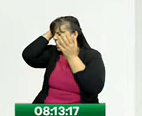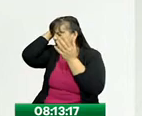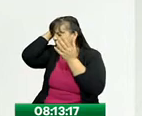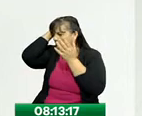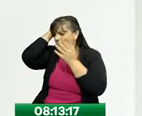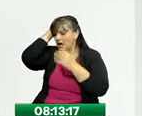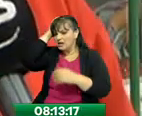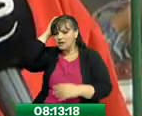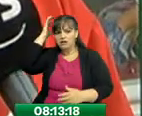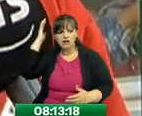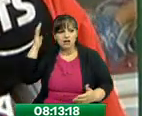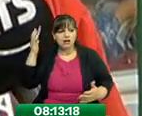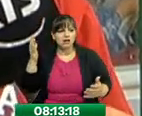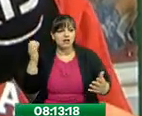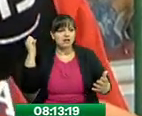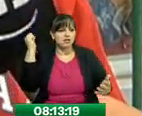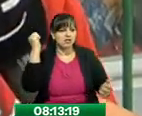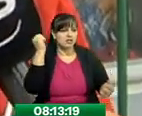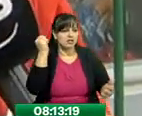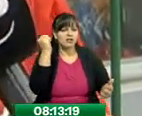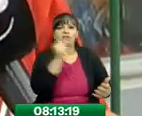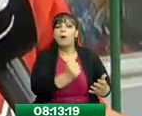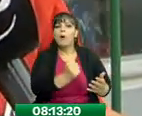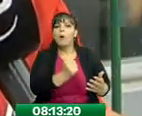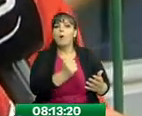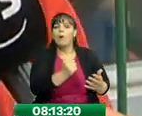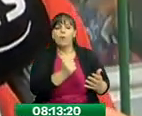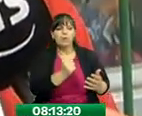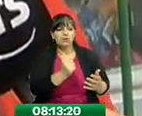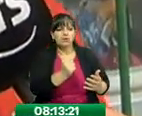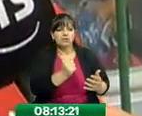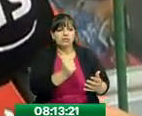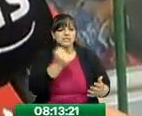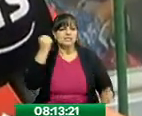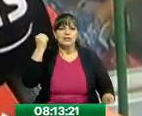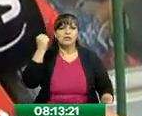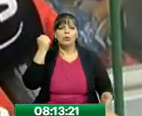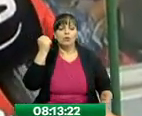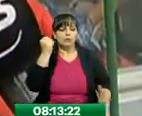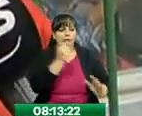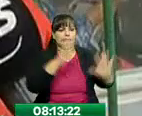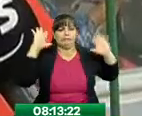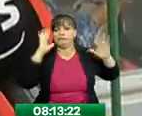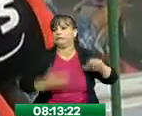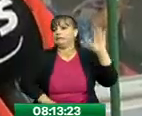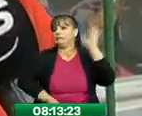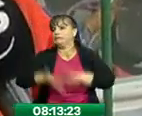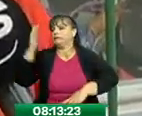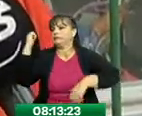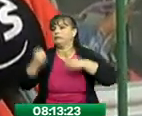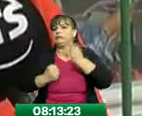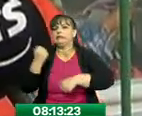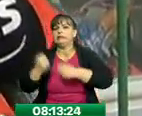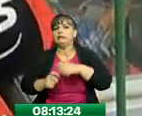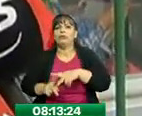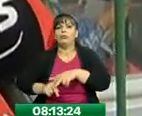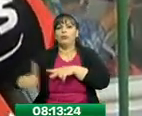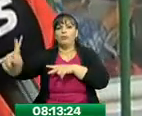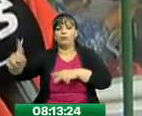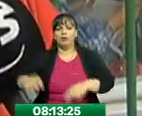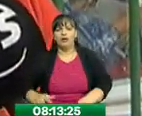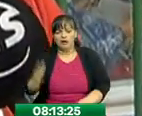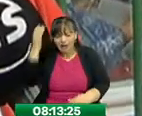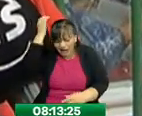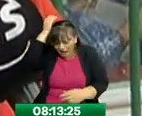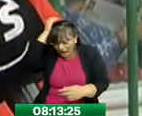No, él iba caminando con el cuchillo para la casa, para que ver si alguien le daba auxilio. Pero se ha topado con un compañero de él y